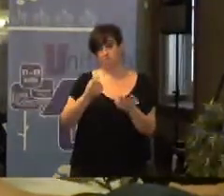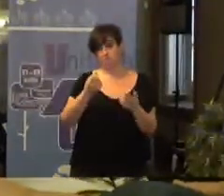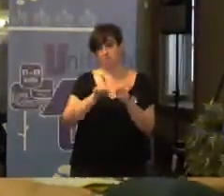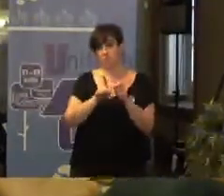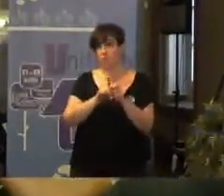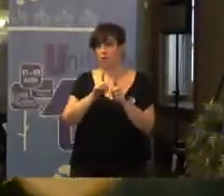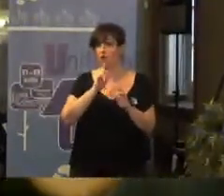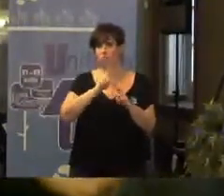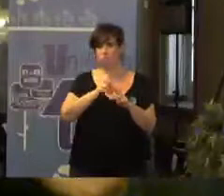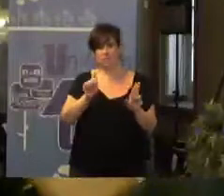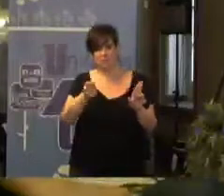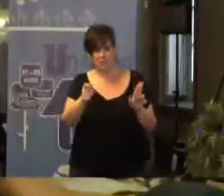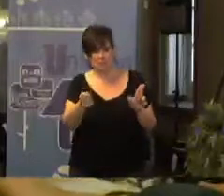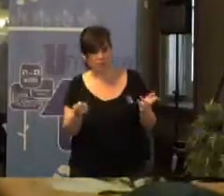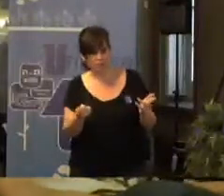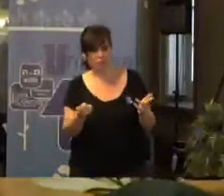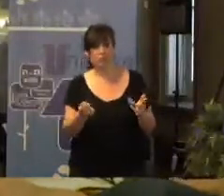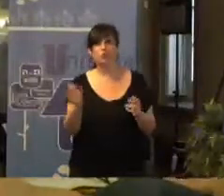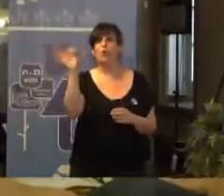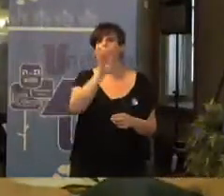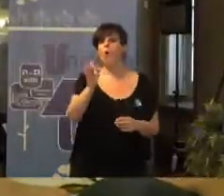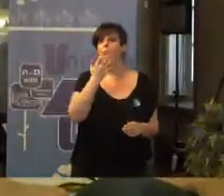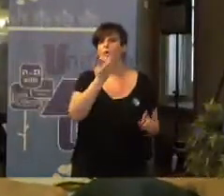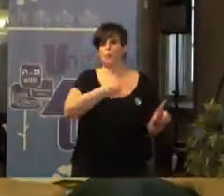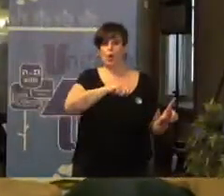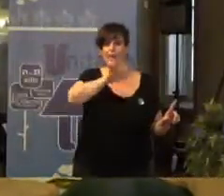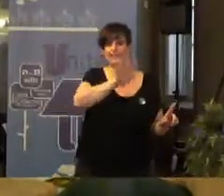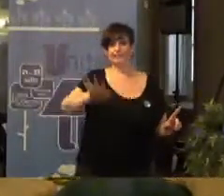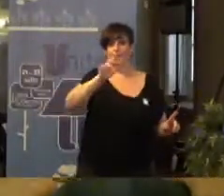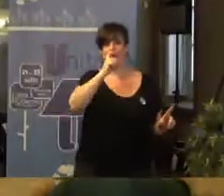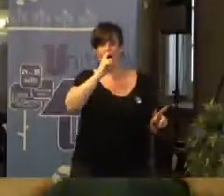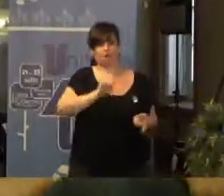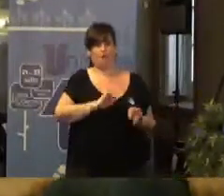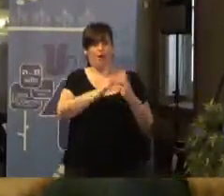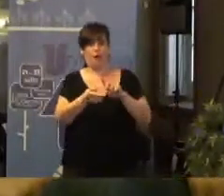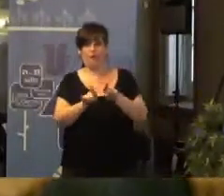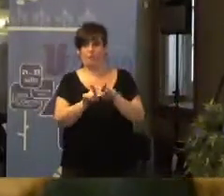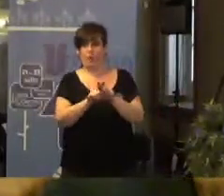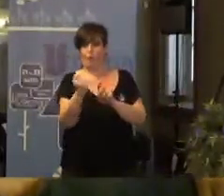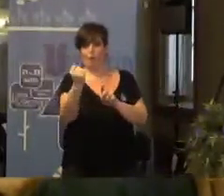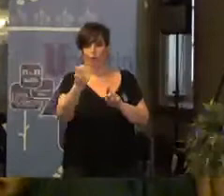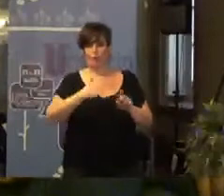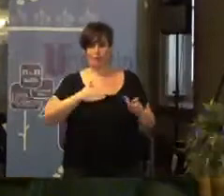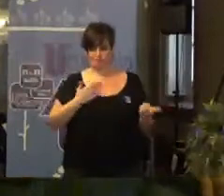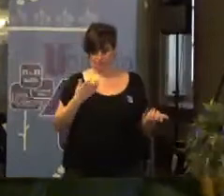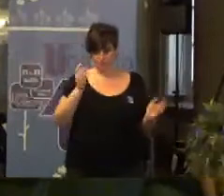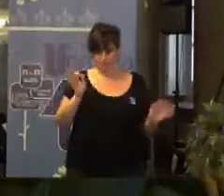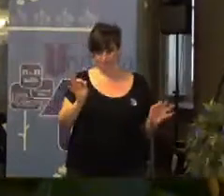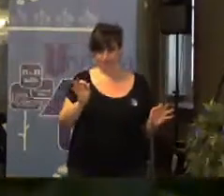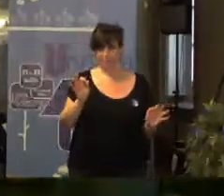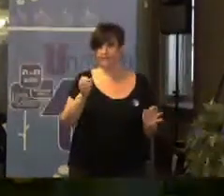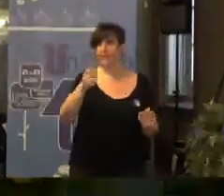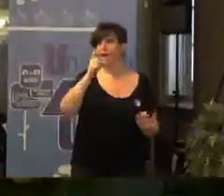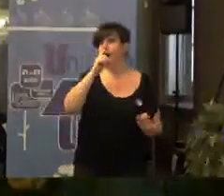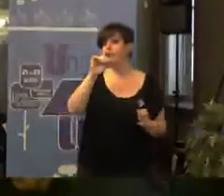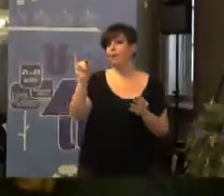non? Aznar convertiu España nun aznarato, como se fosse un califato, non? Con Aznar, segunda legislatura, pois reinventou o